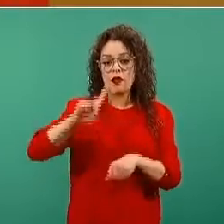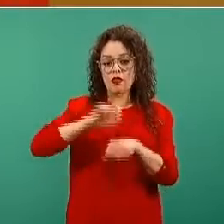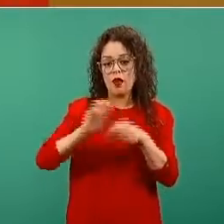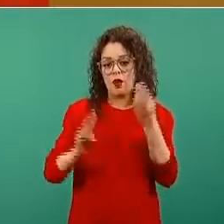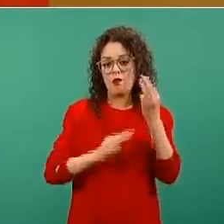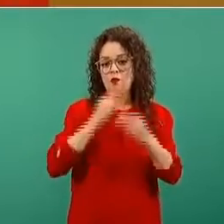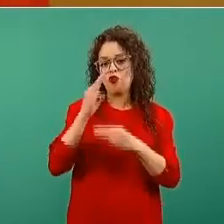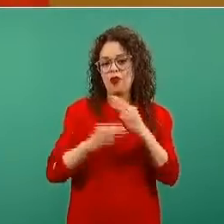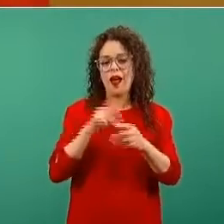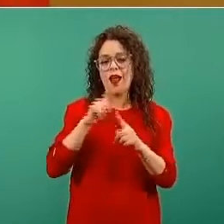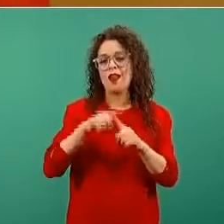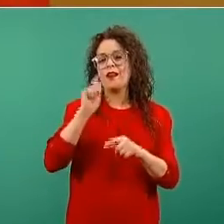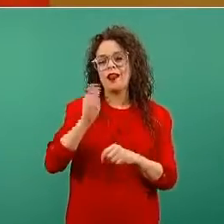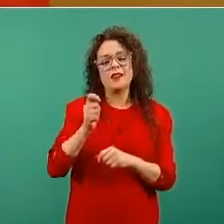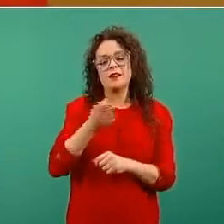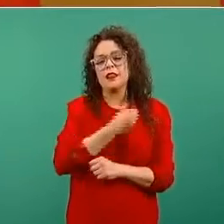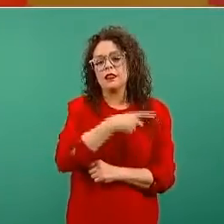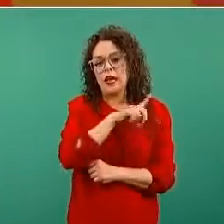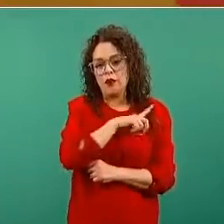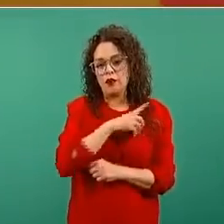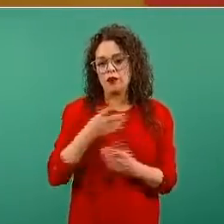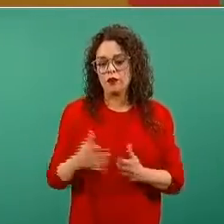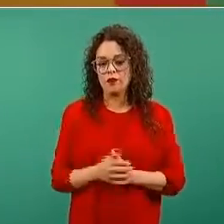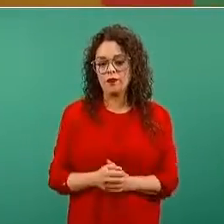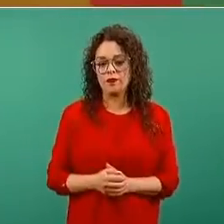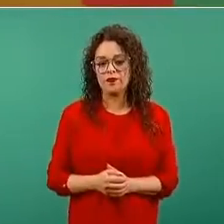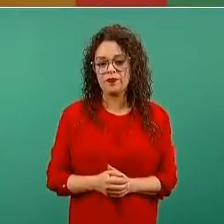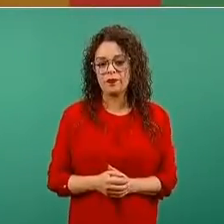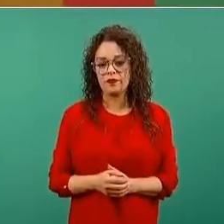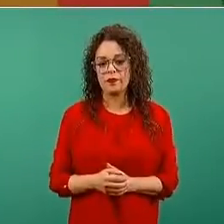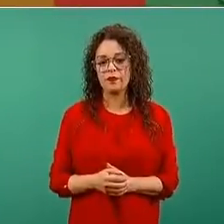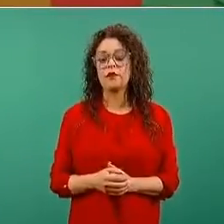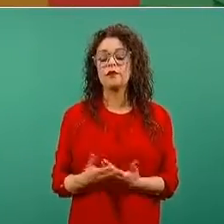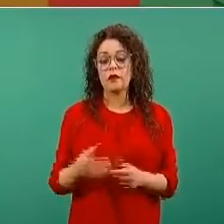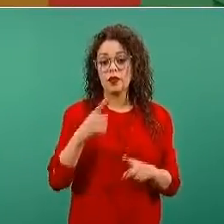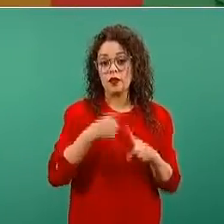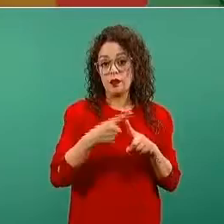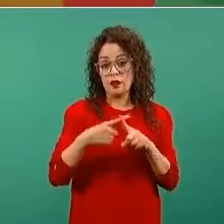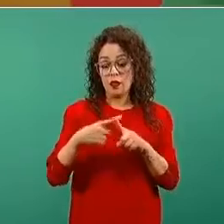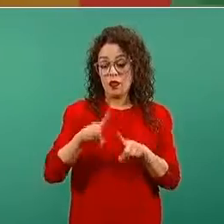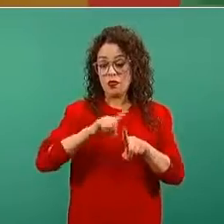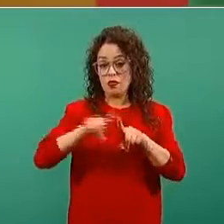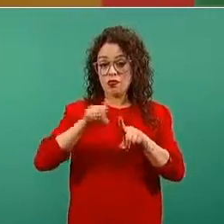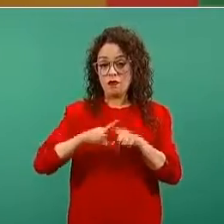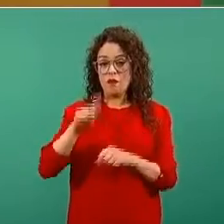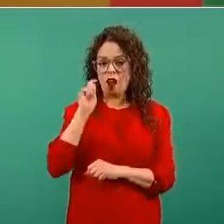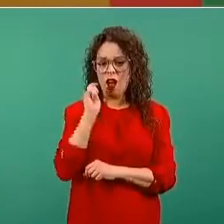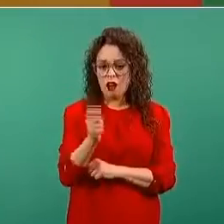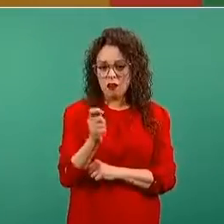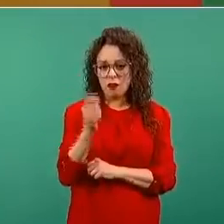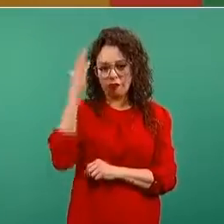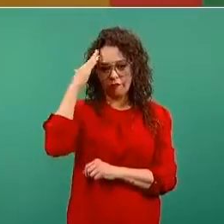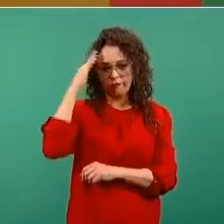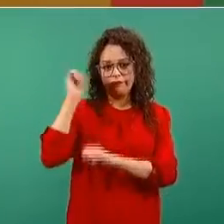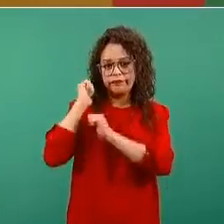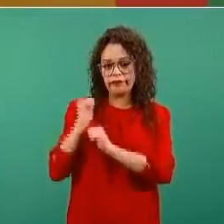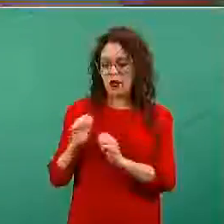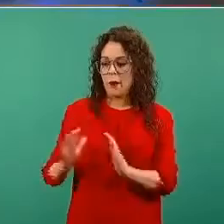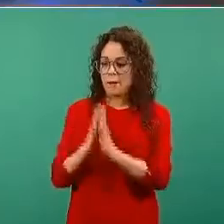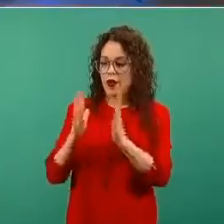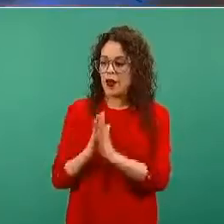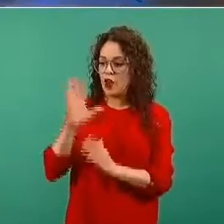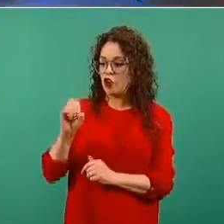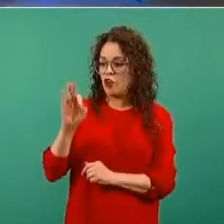con gusto la presencia y el liderazgo de nuestras distintas comisionadas y comisionados que participan en COFEPRIS, la doctora